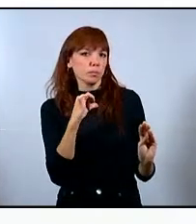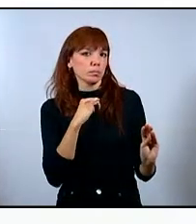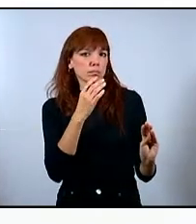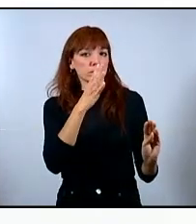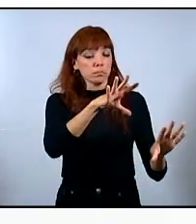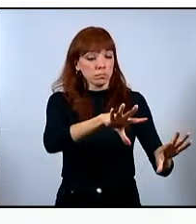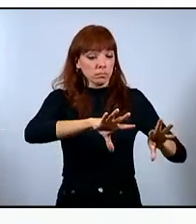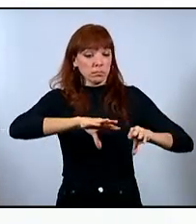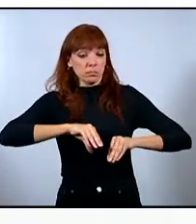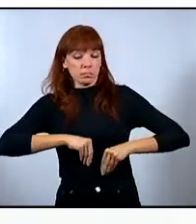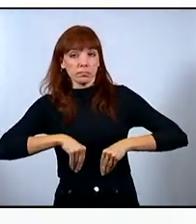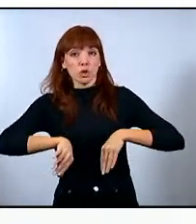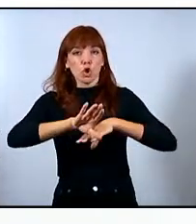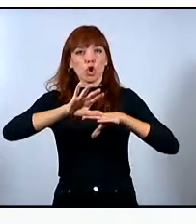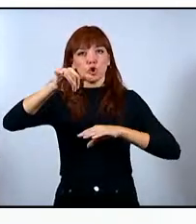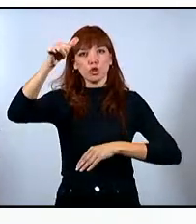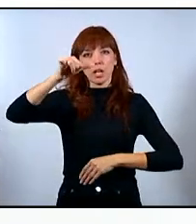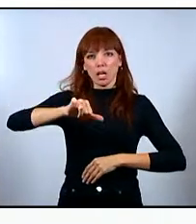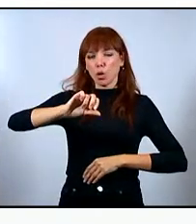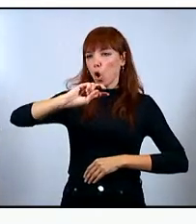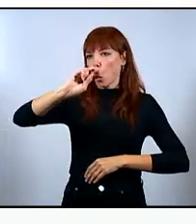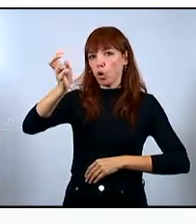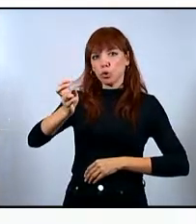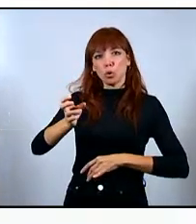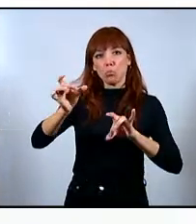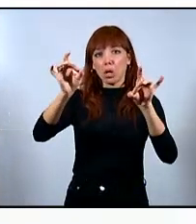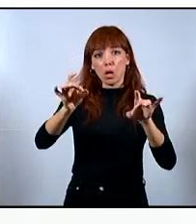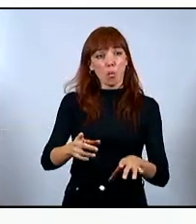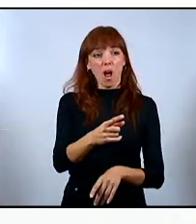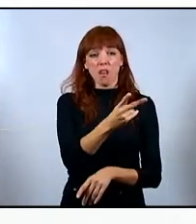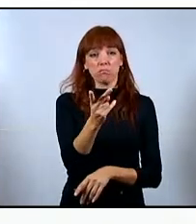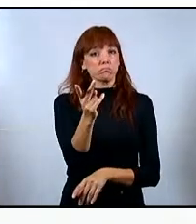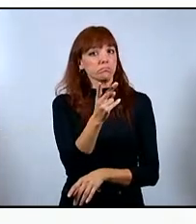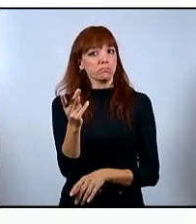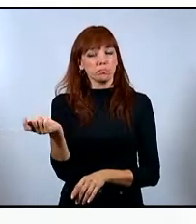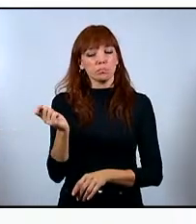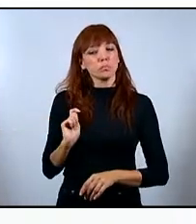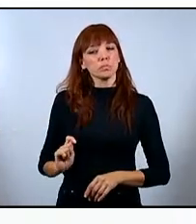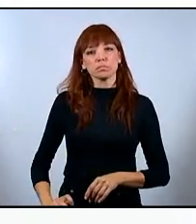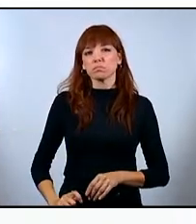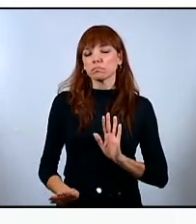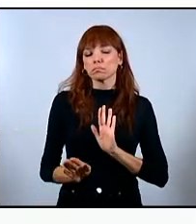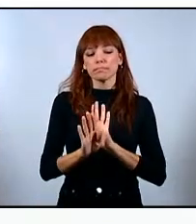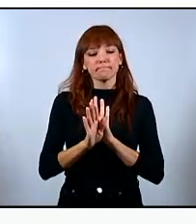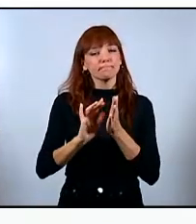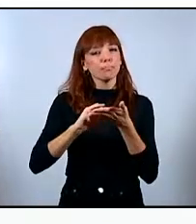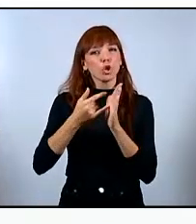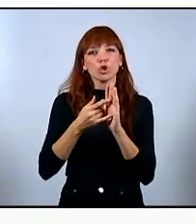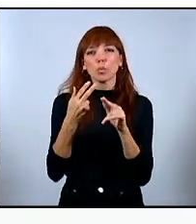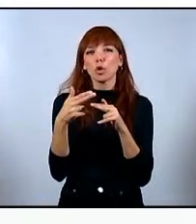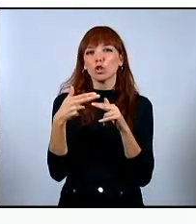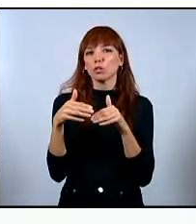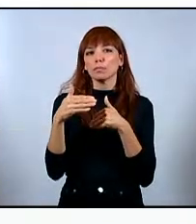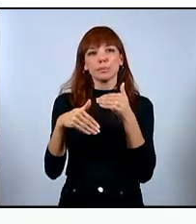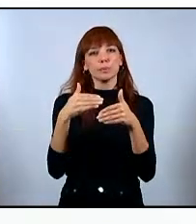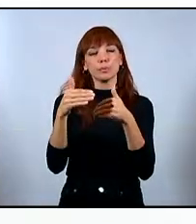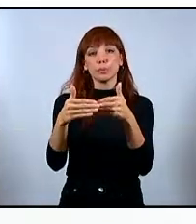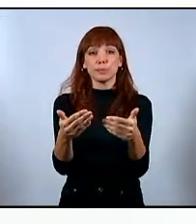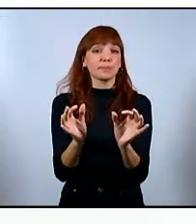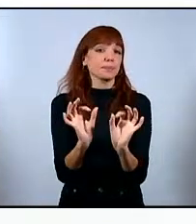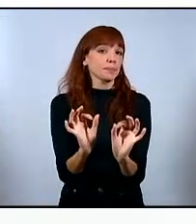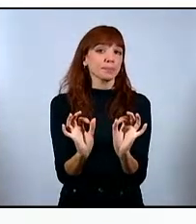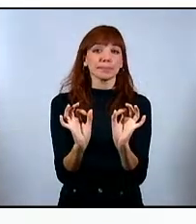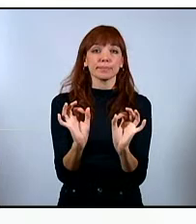que está exactamente igual de integrado que lo estaba la anterior consejera y que lo que hace es continuar con un proyecto político que